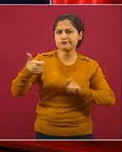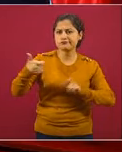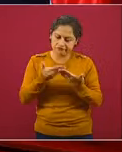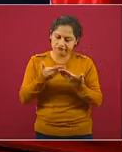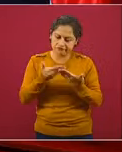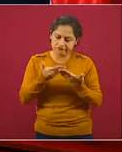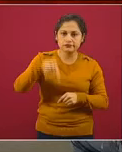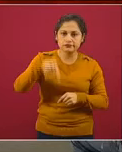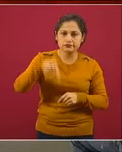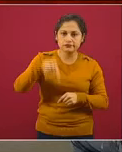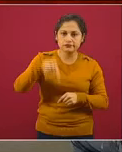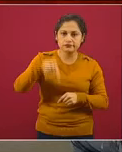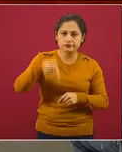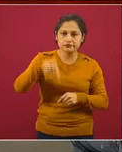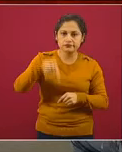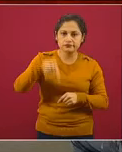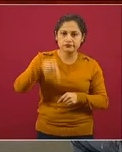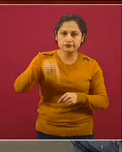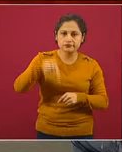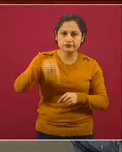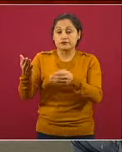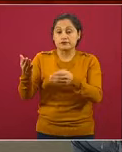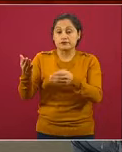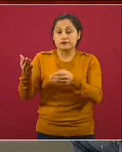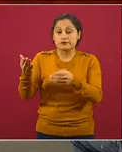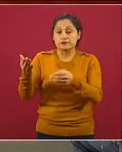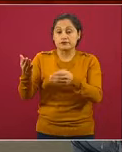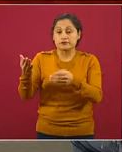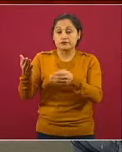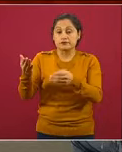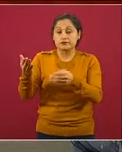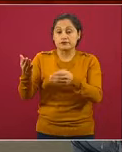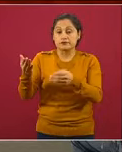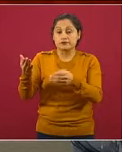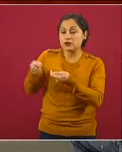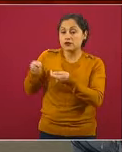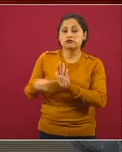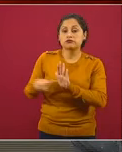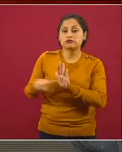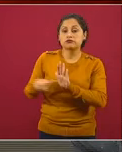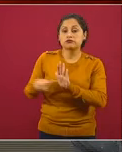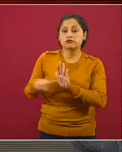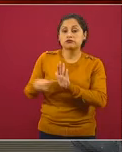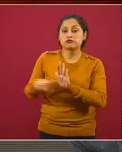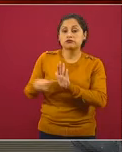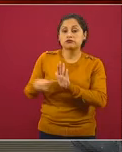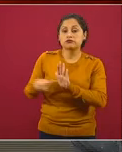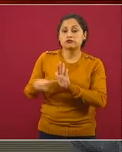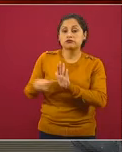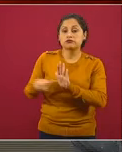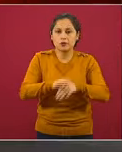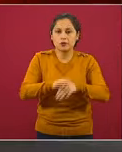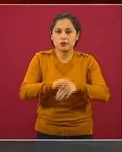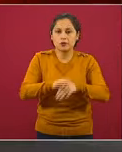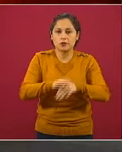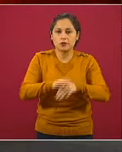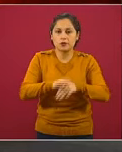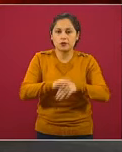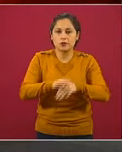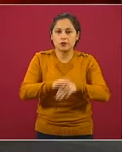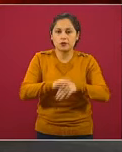así que conoce a su secretario para que les dé a conocer parte del documento muchas gracias secretario